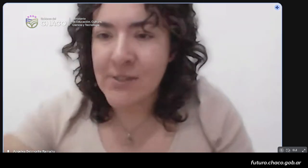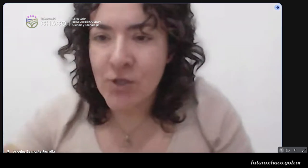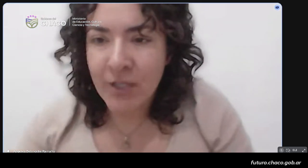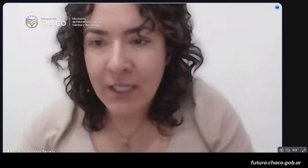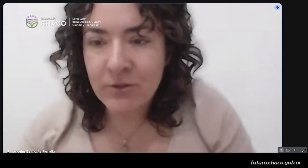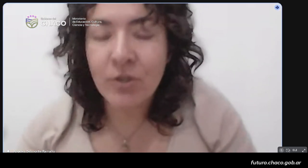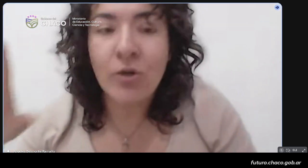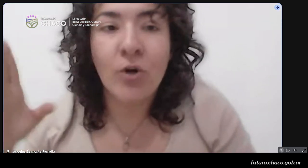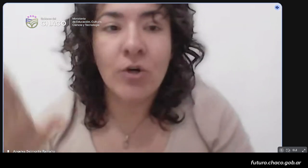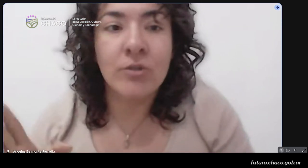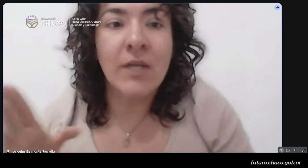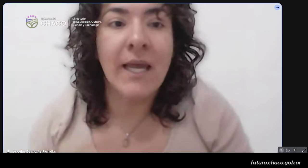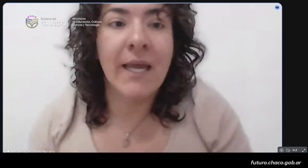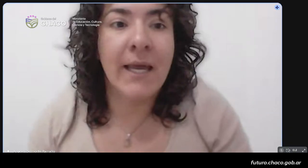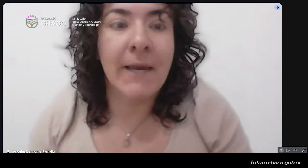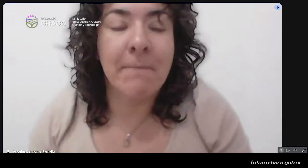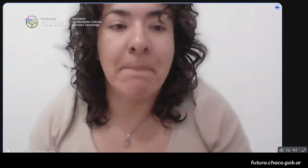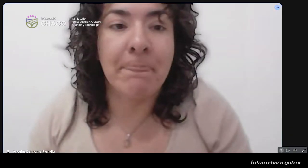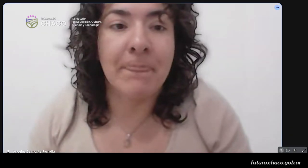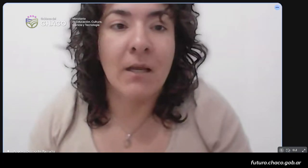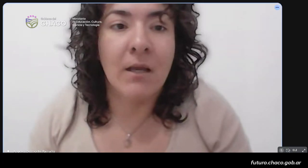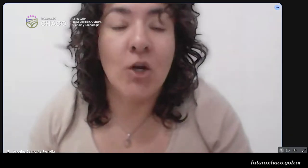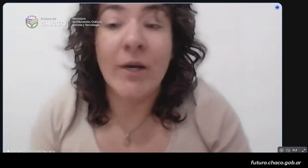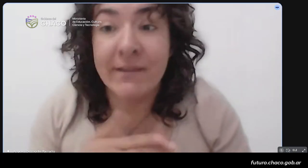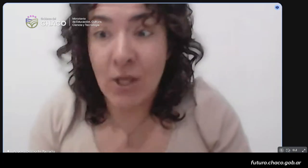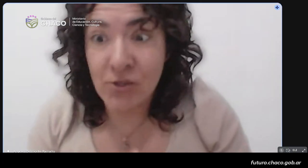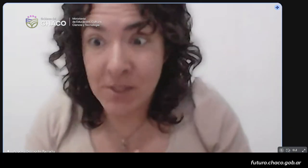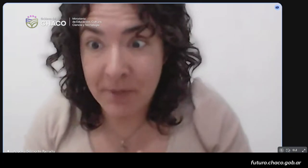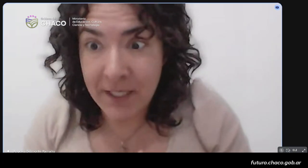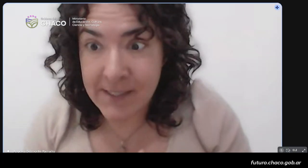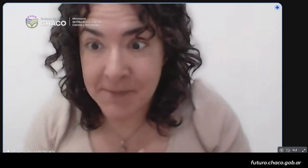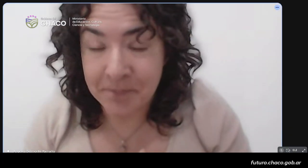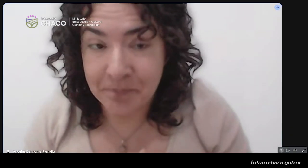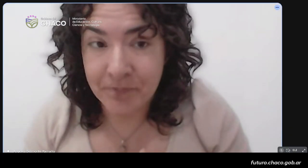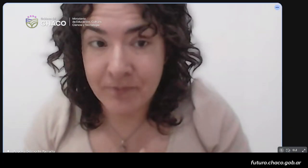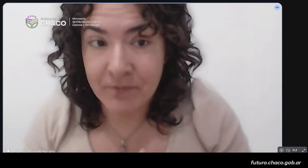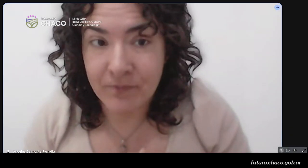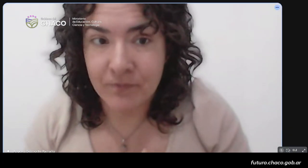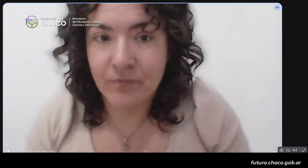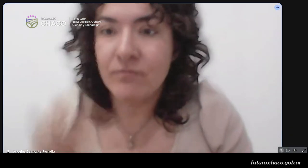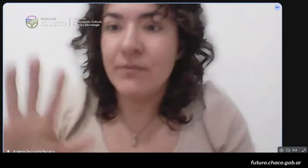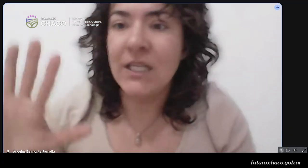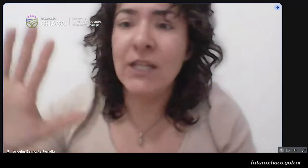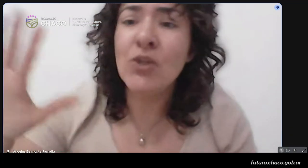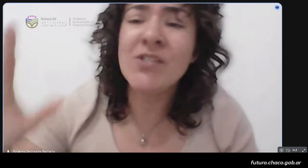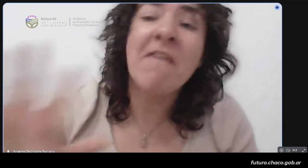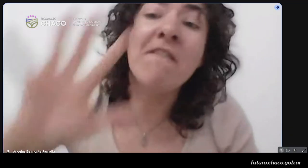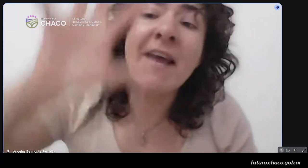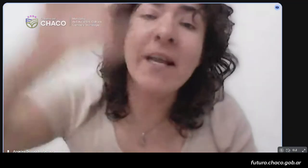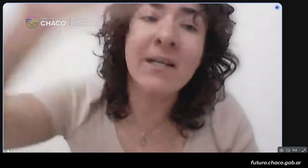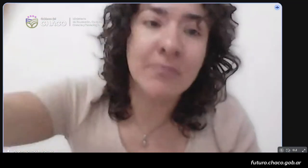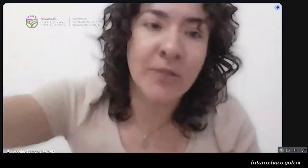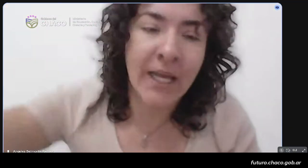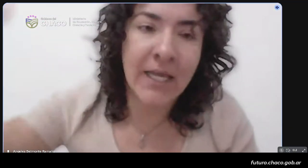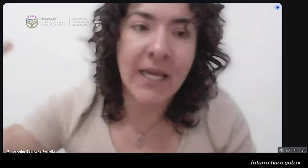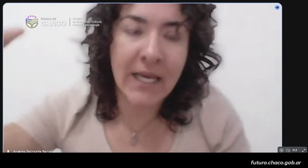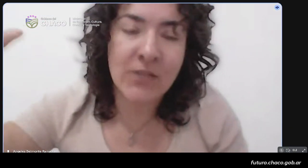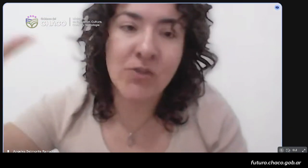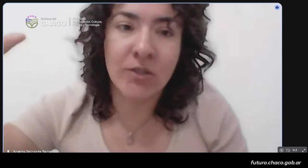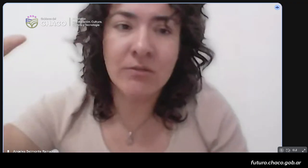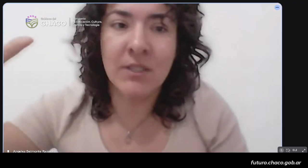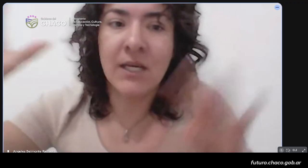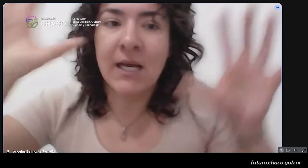iban relacionando con los estados civiles. Entonces, ver por